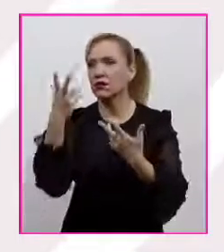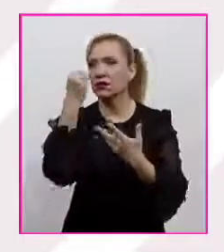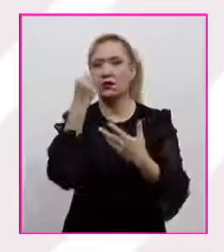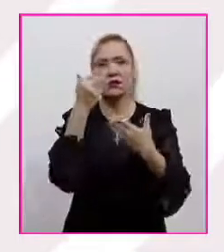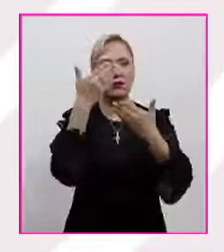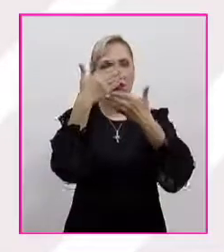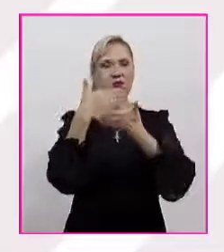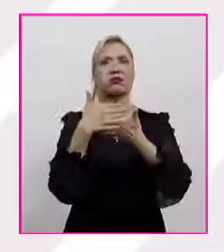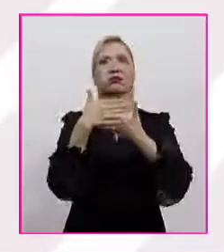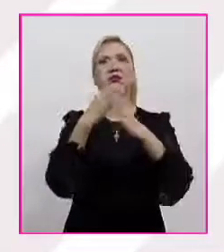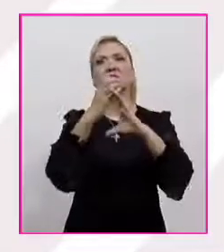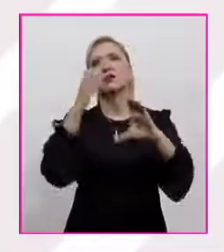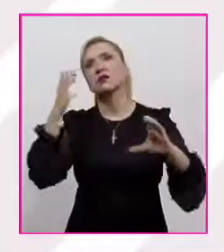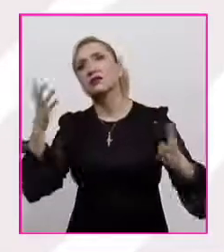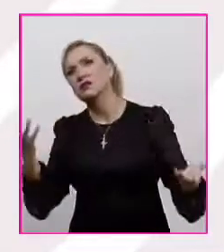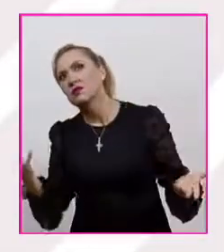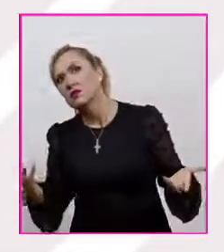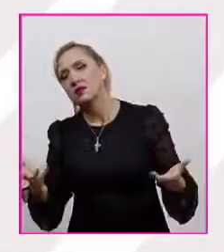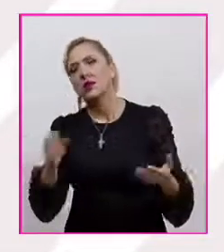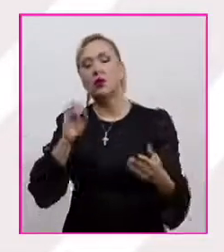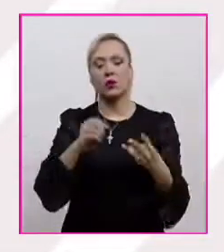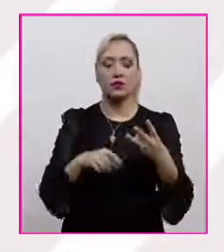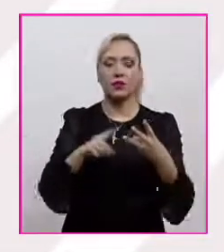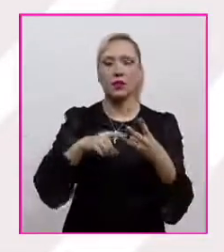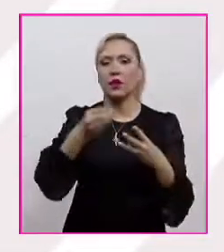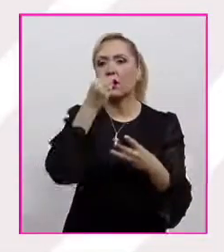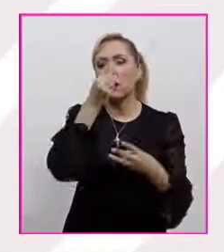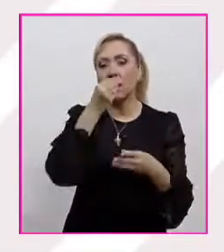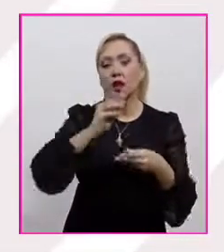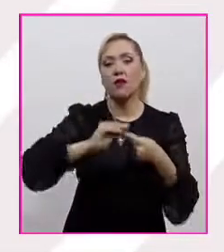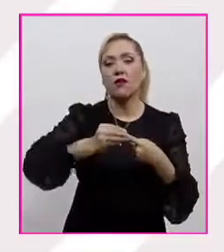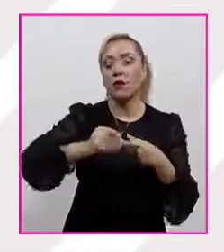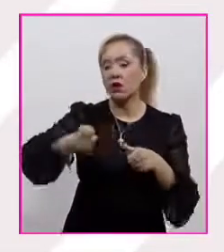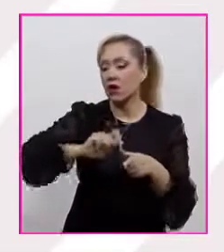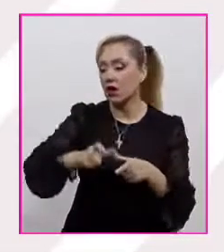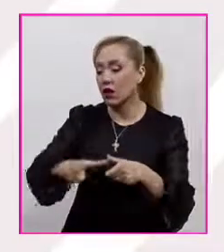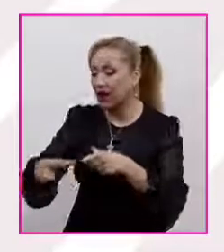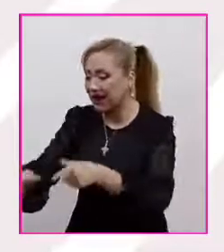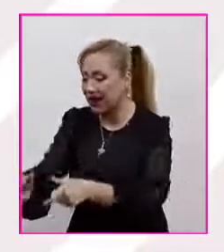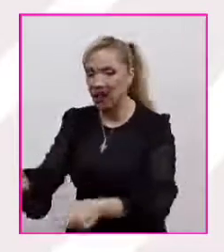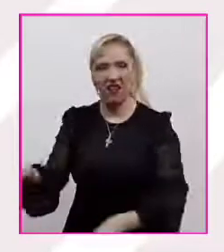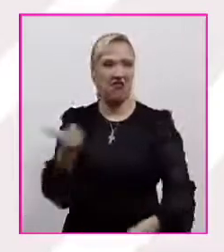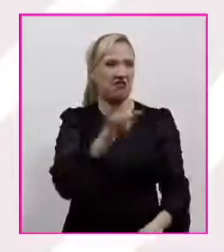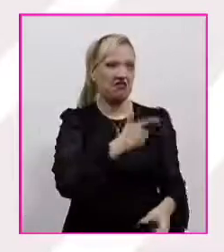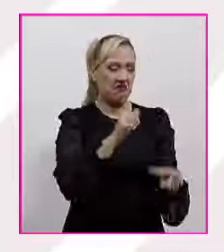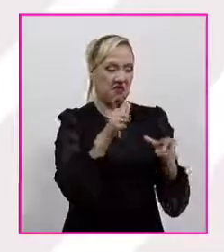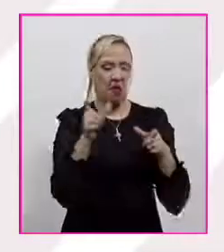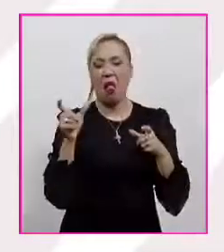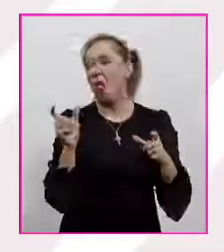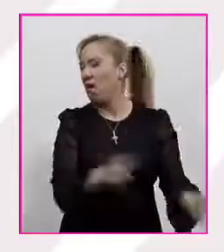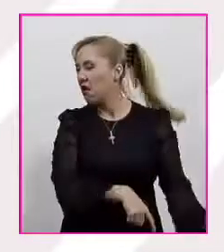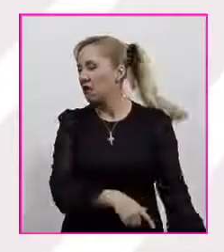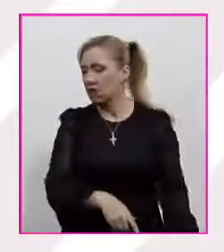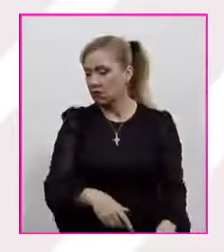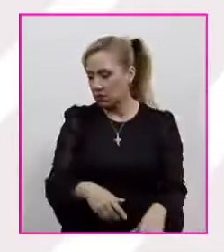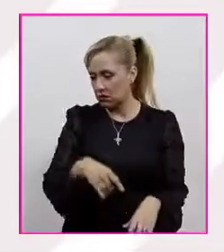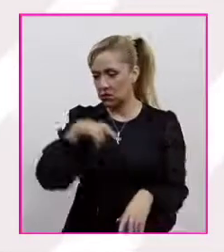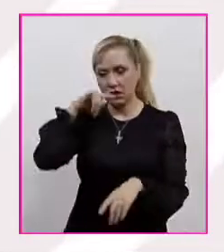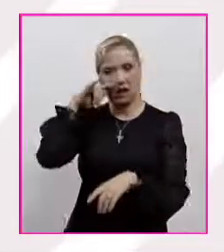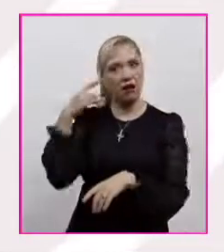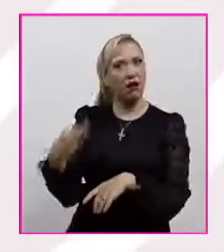autobuses. Uy, bueno, les dieron de comer frijoles y no les gustaron. Es decir, ¿de qué manera